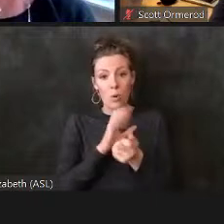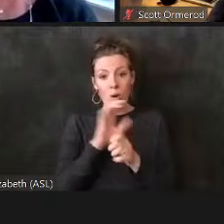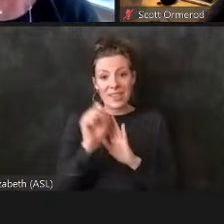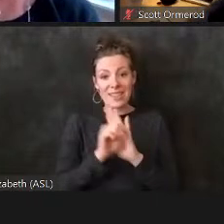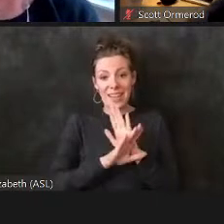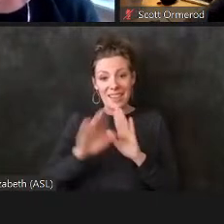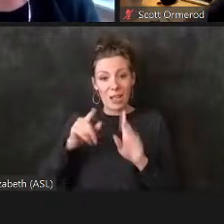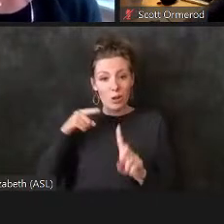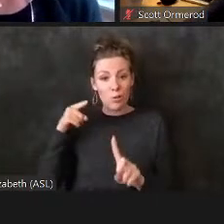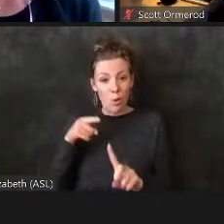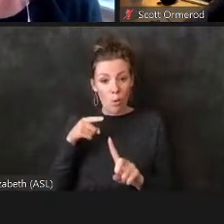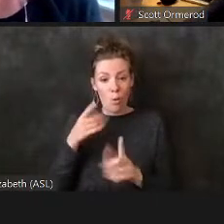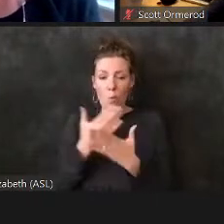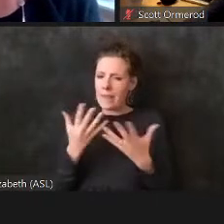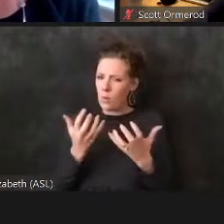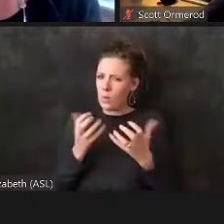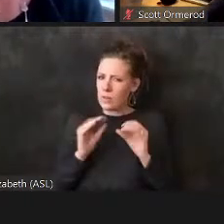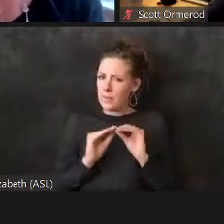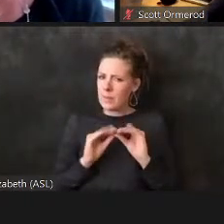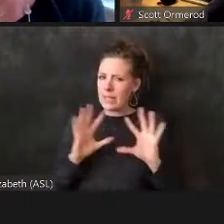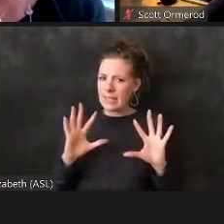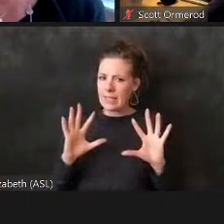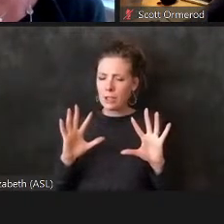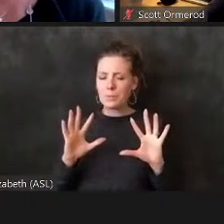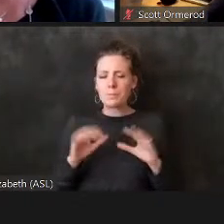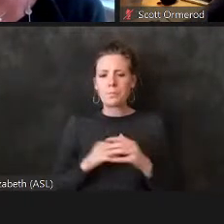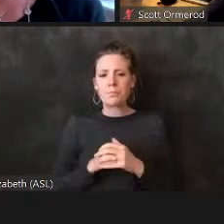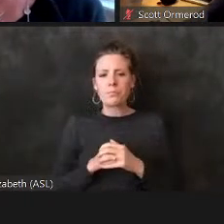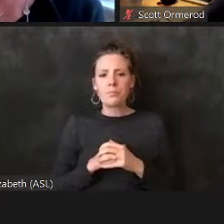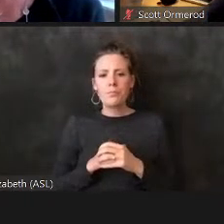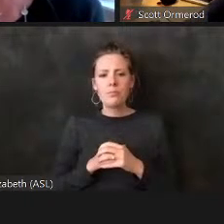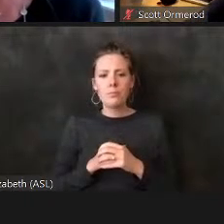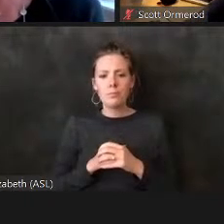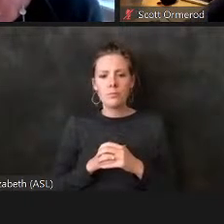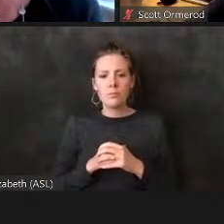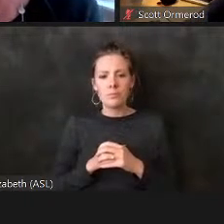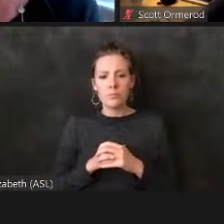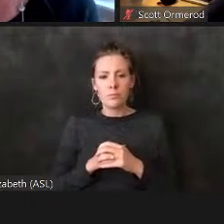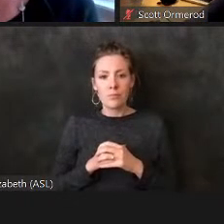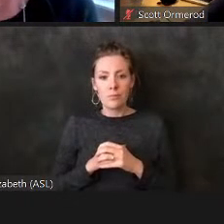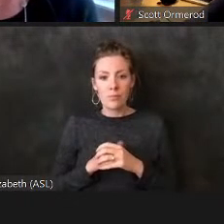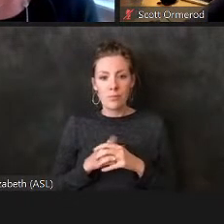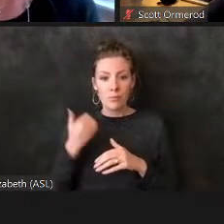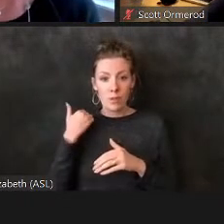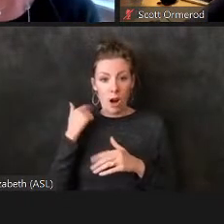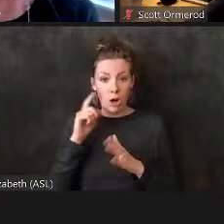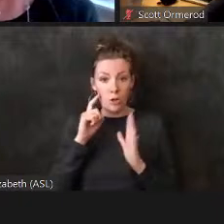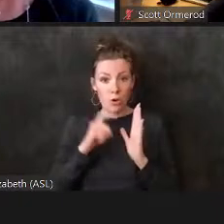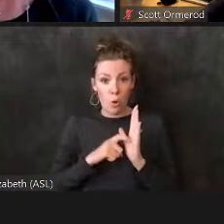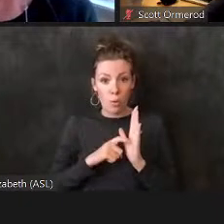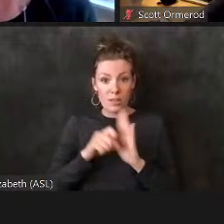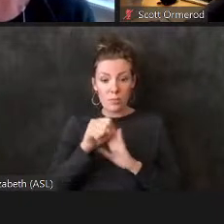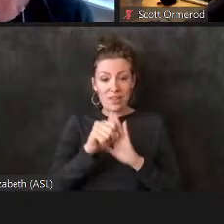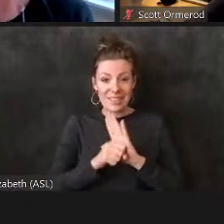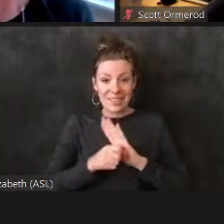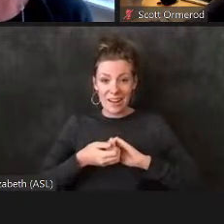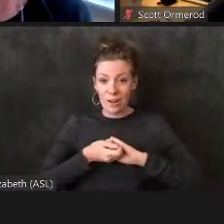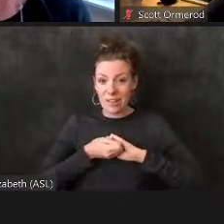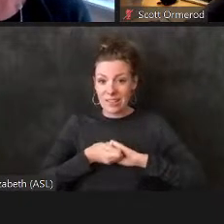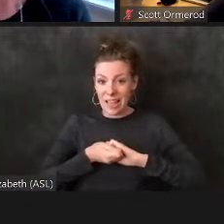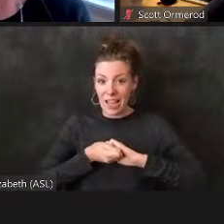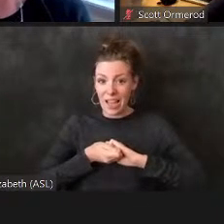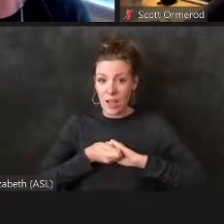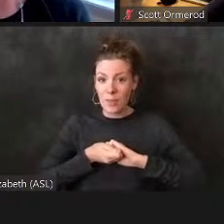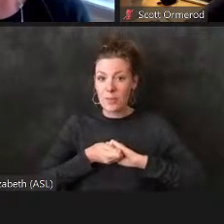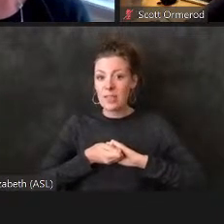Queremos mantener récord de qué es lo que le está entrando a la gente, ¿verdad? A los brazos de la gente, a través de la colaboración